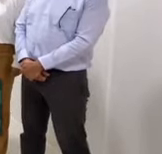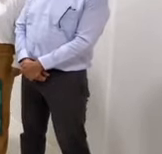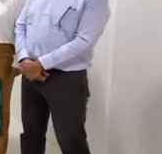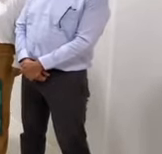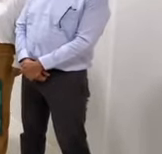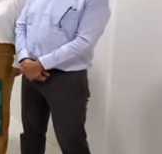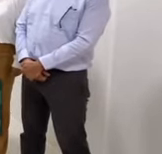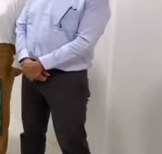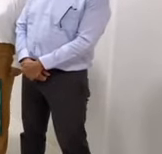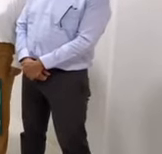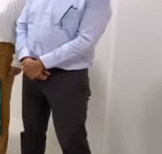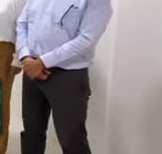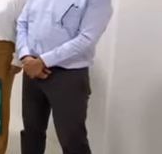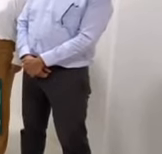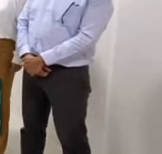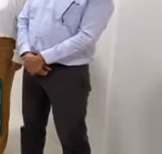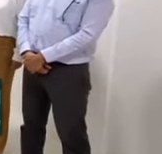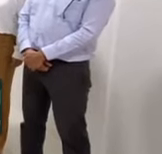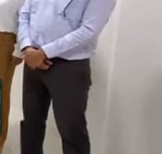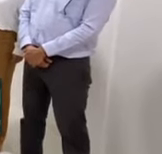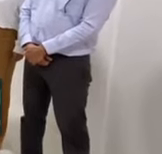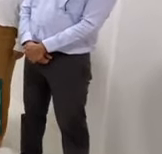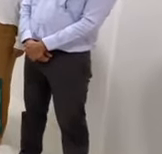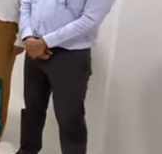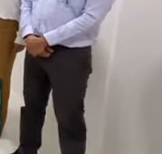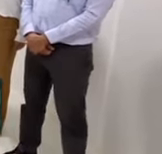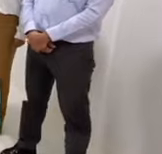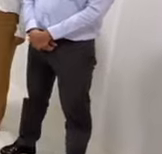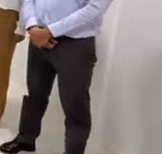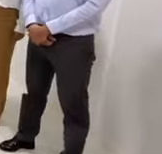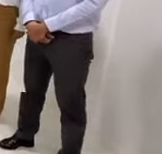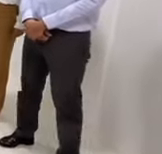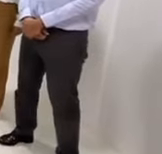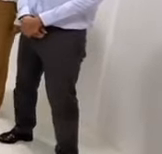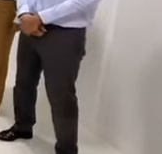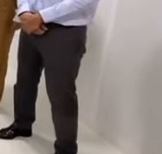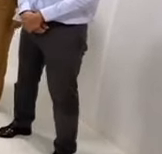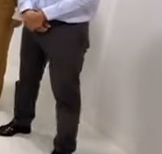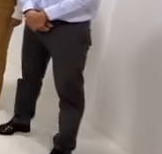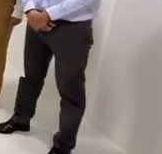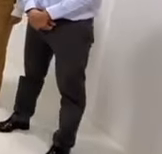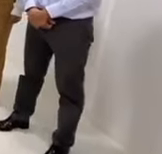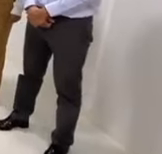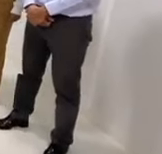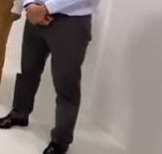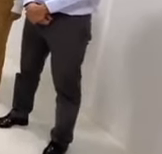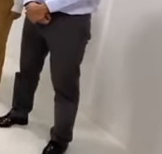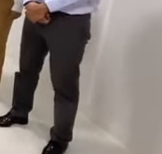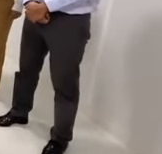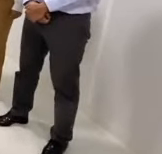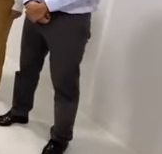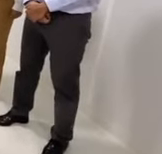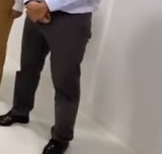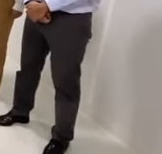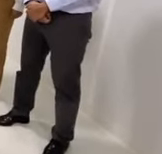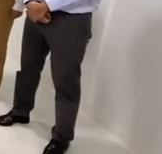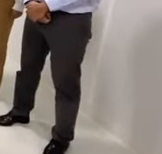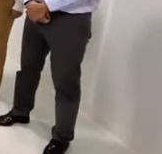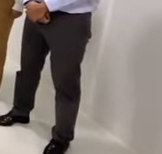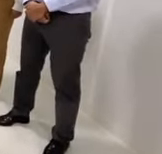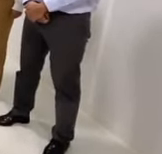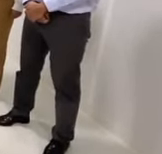supervisando y echando a andar este hospital que se